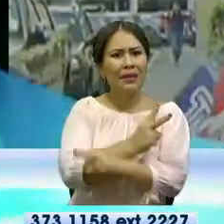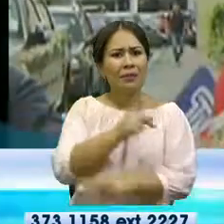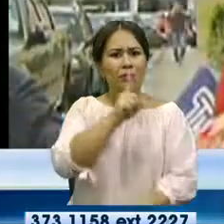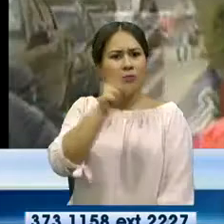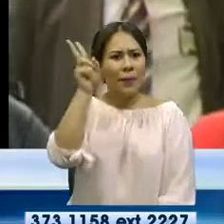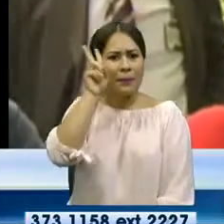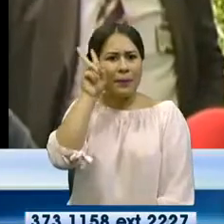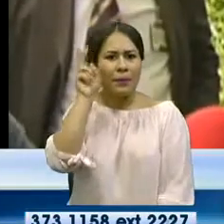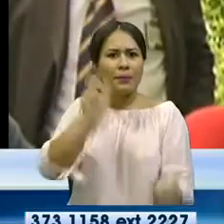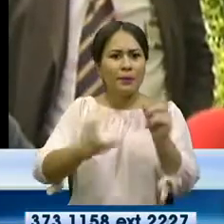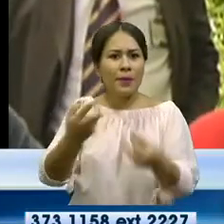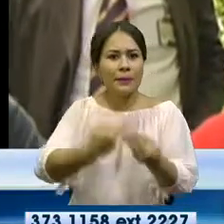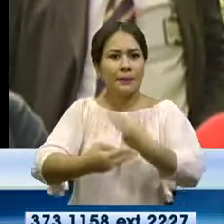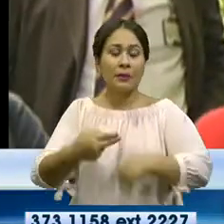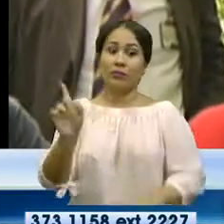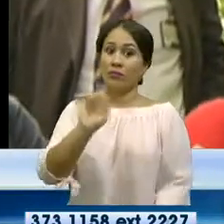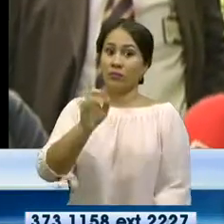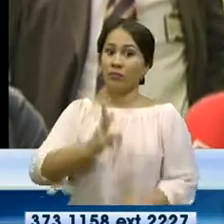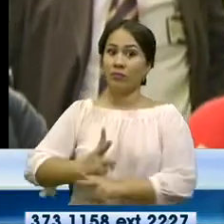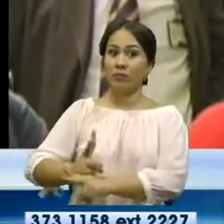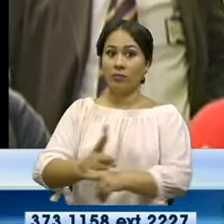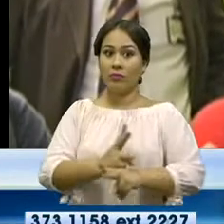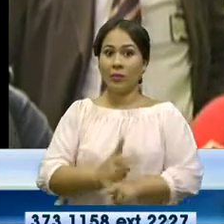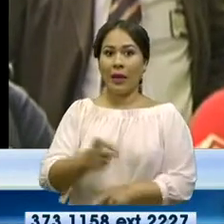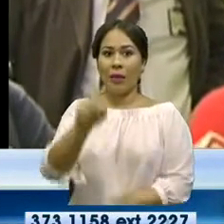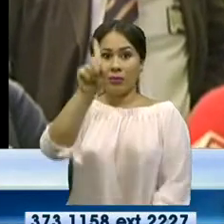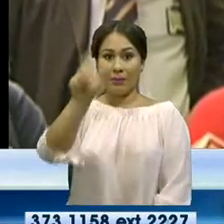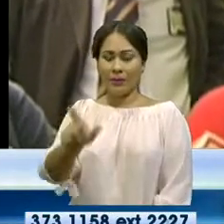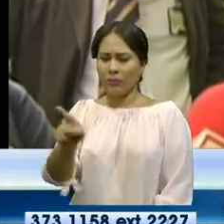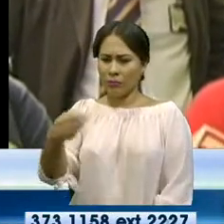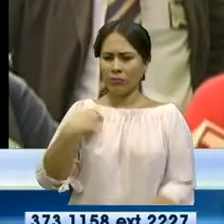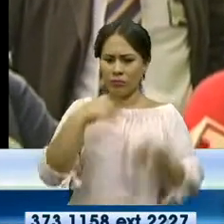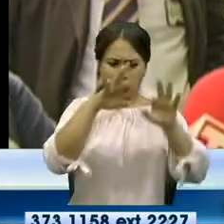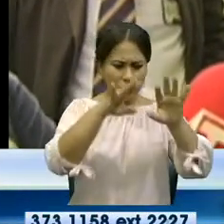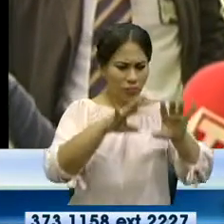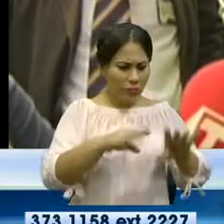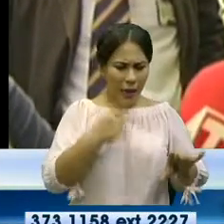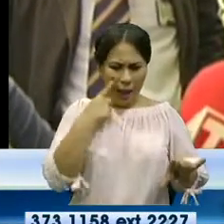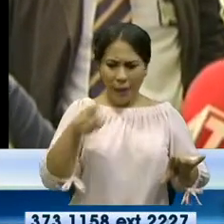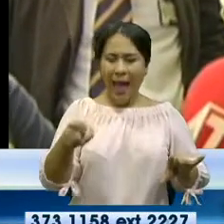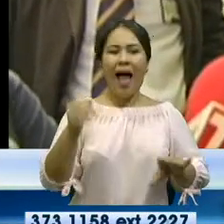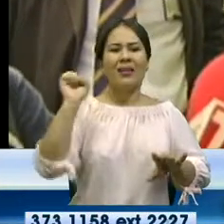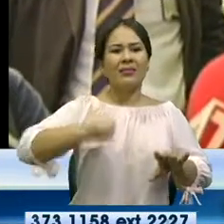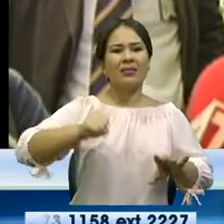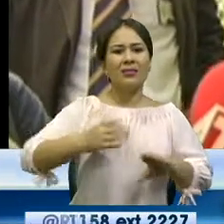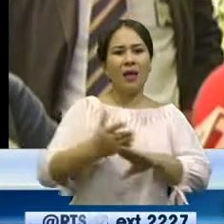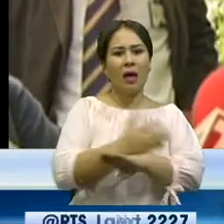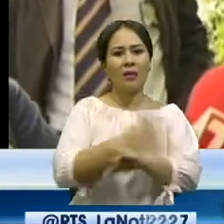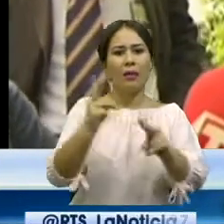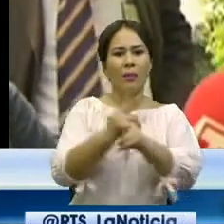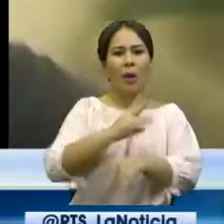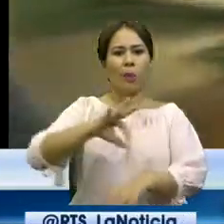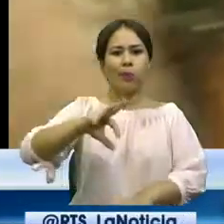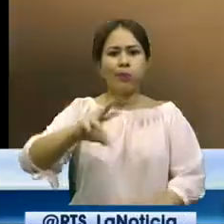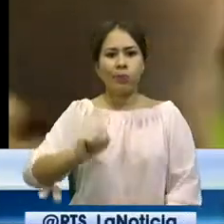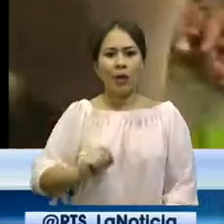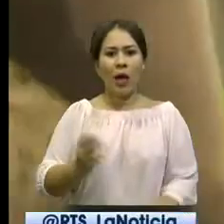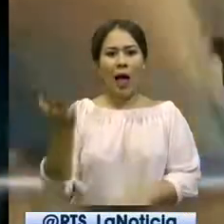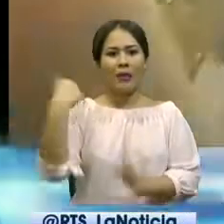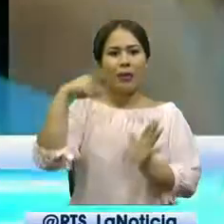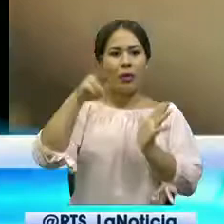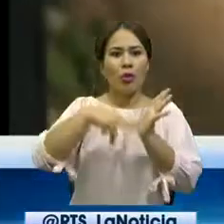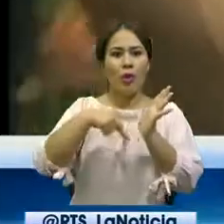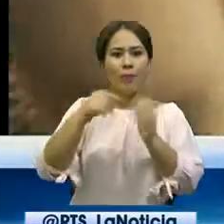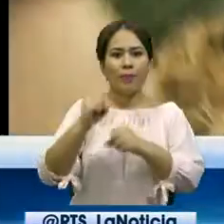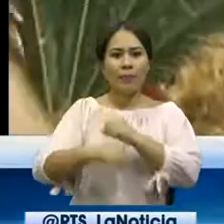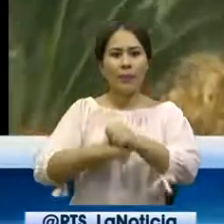ingresado también. Uno de ellos registra un antecedente penal por robo en el año 2000. Intentamos obtener